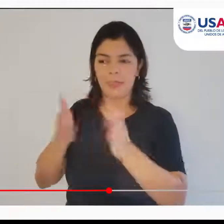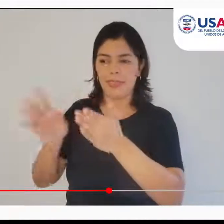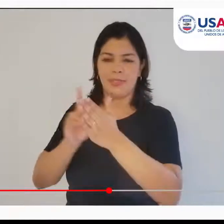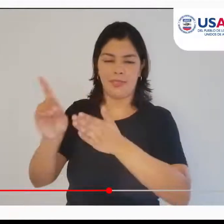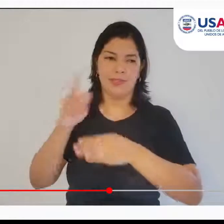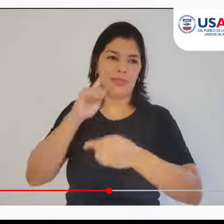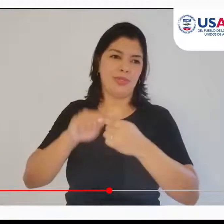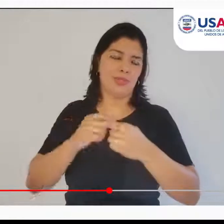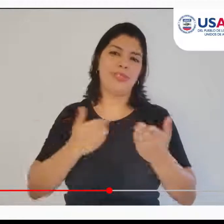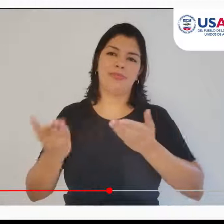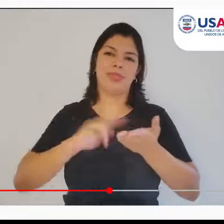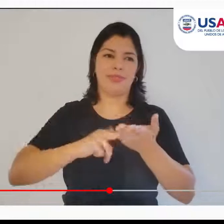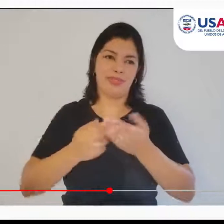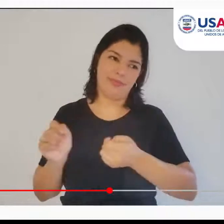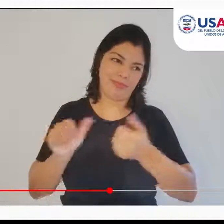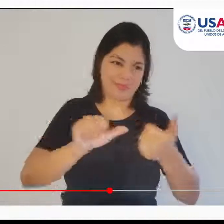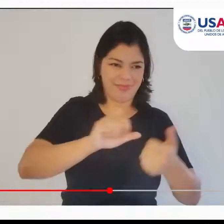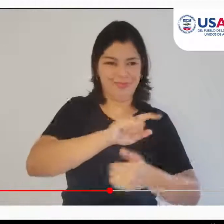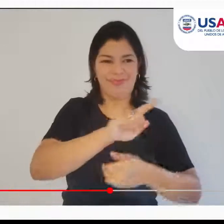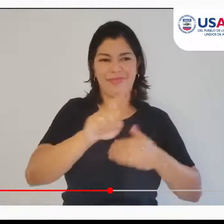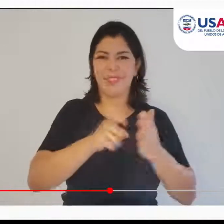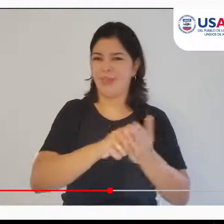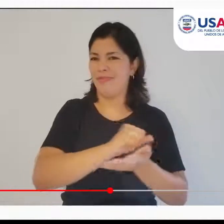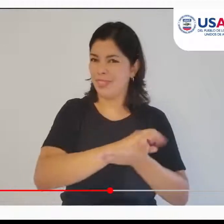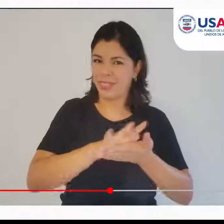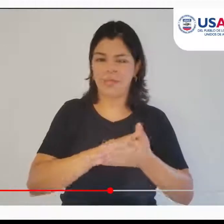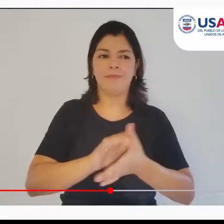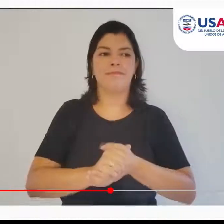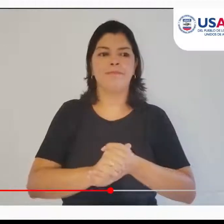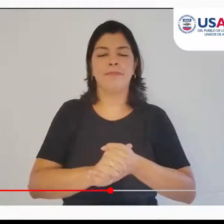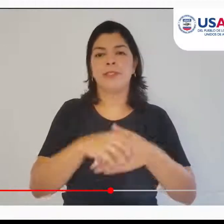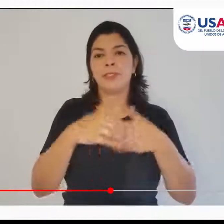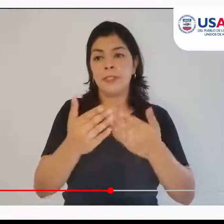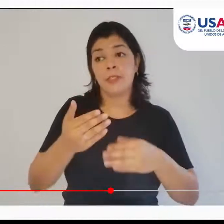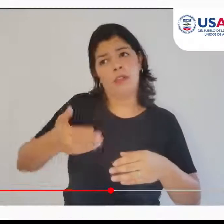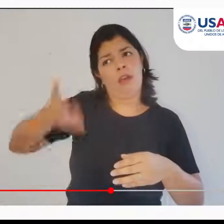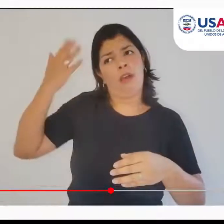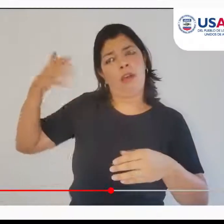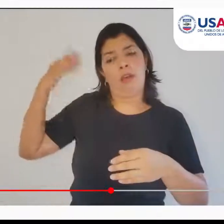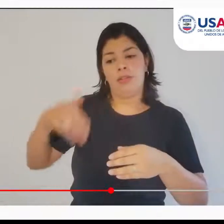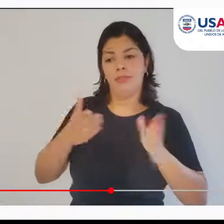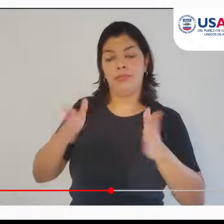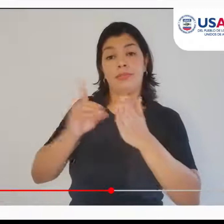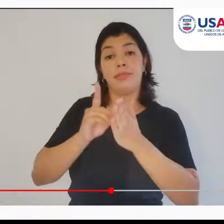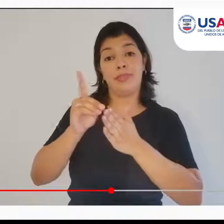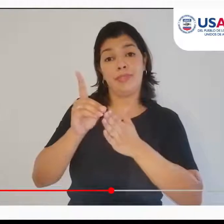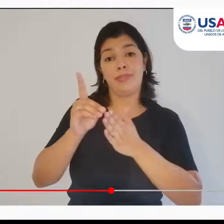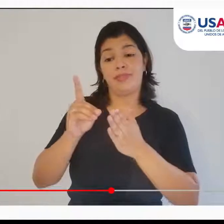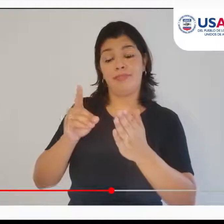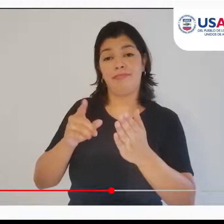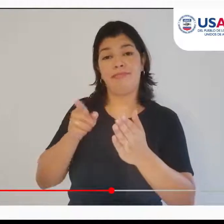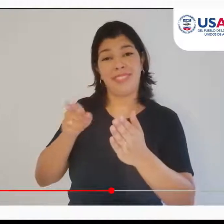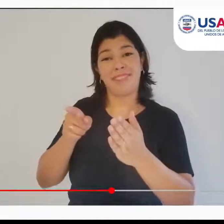manera gratuita para la persona sorda. La verdad es que en los planes de desarrollo anteriores había